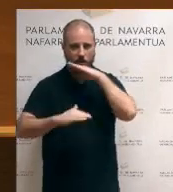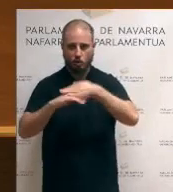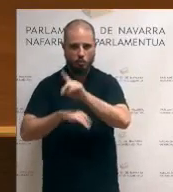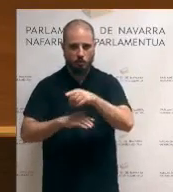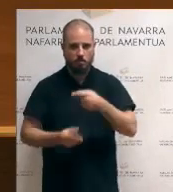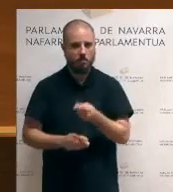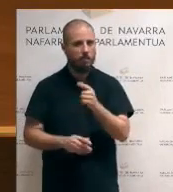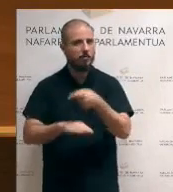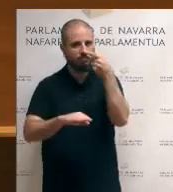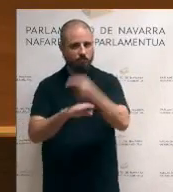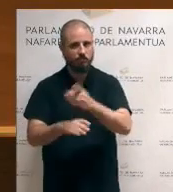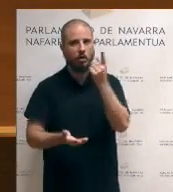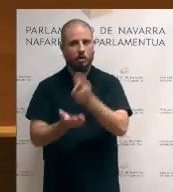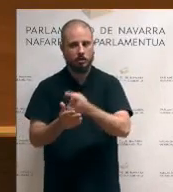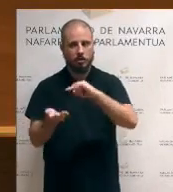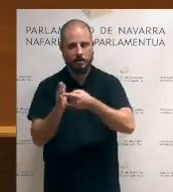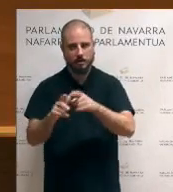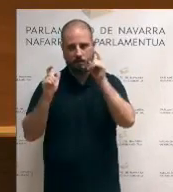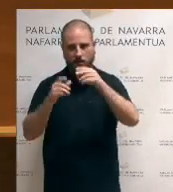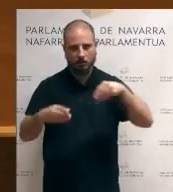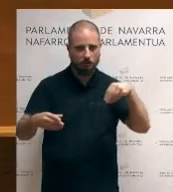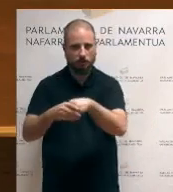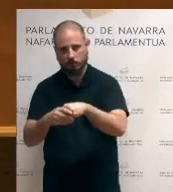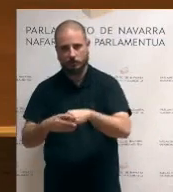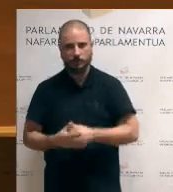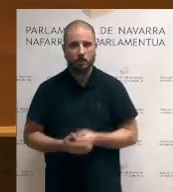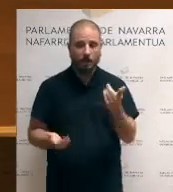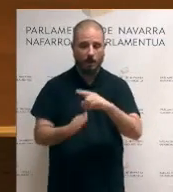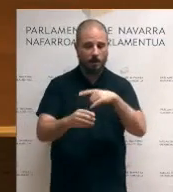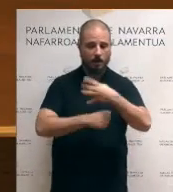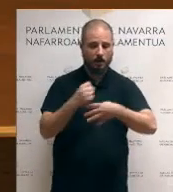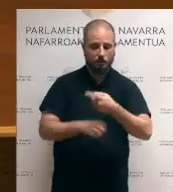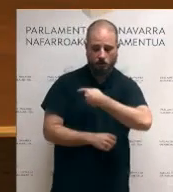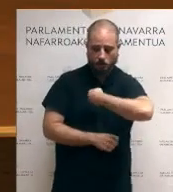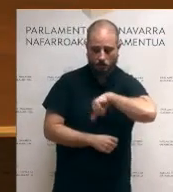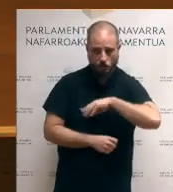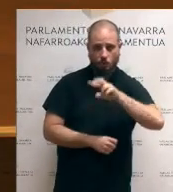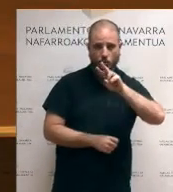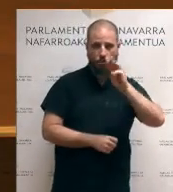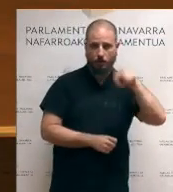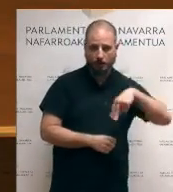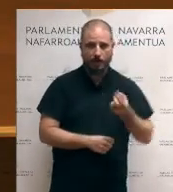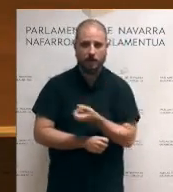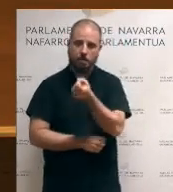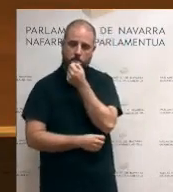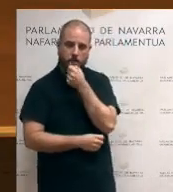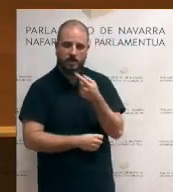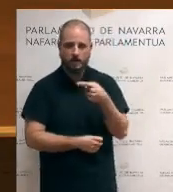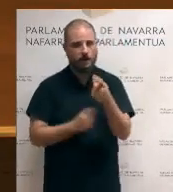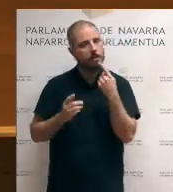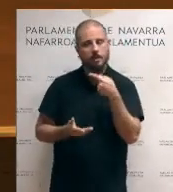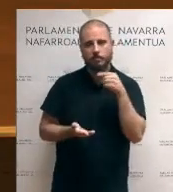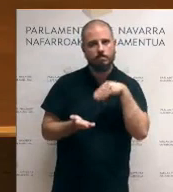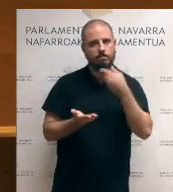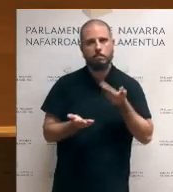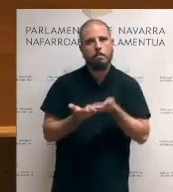de nuestro sistema educativo. En esa legislatura, tanto UPN como el propio PSN exigimos que se dejasen de utilizar esos textos y